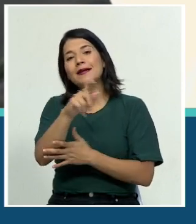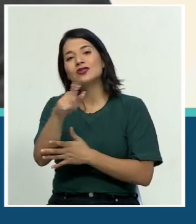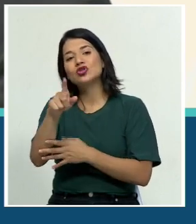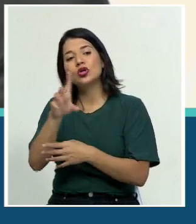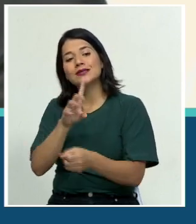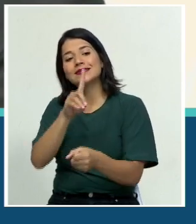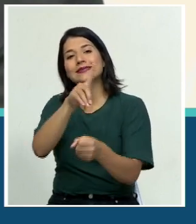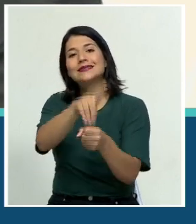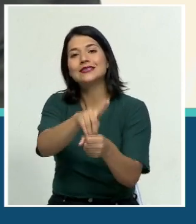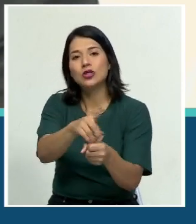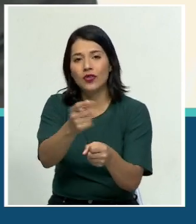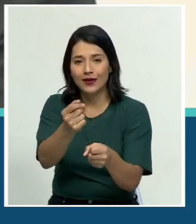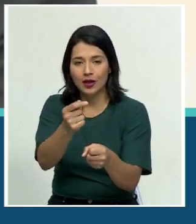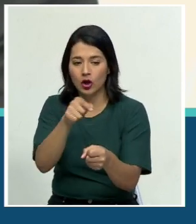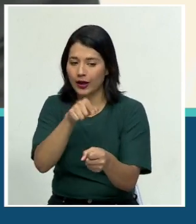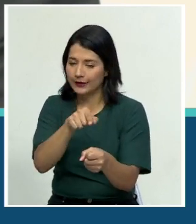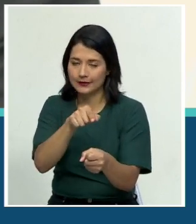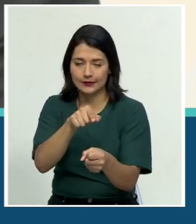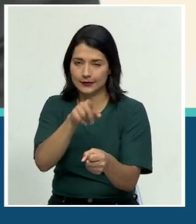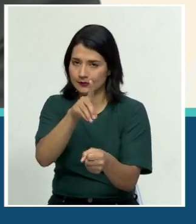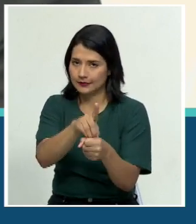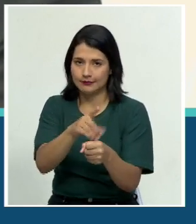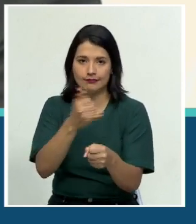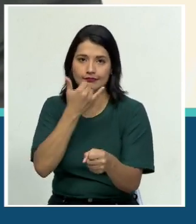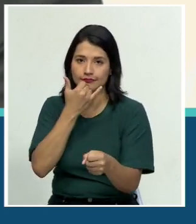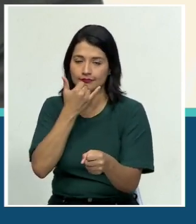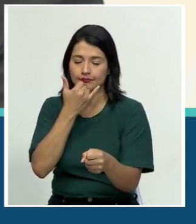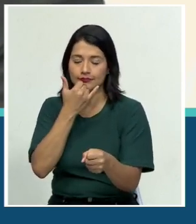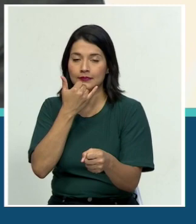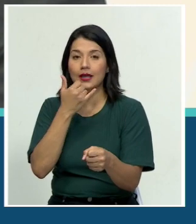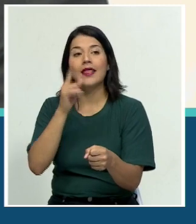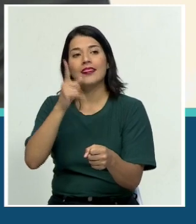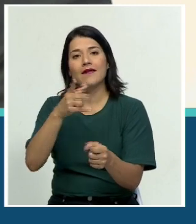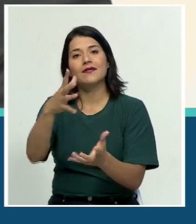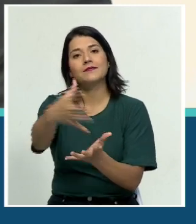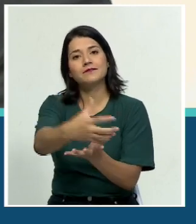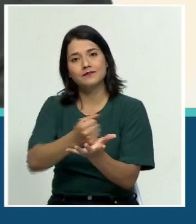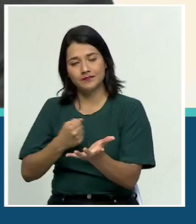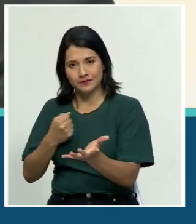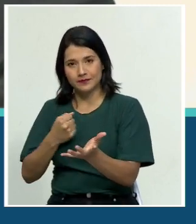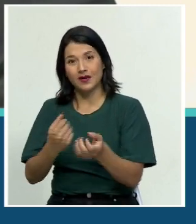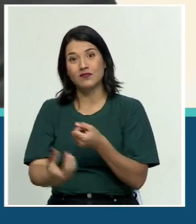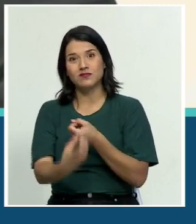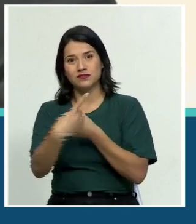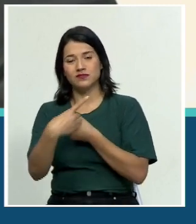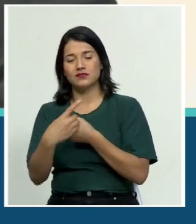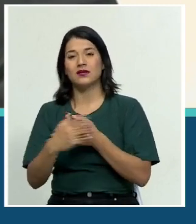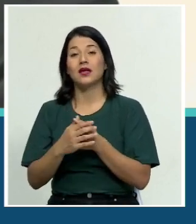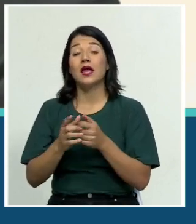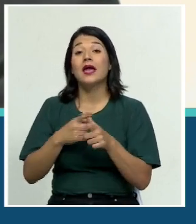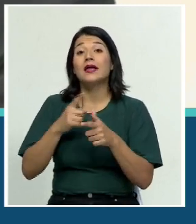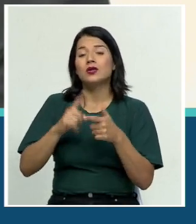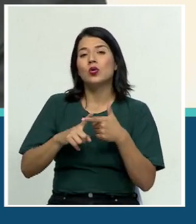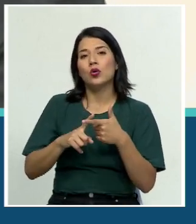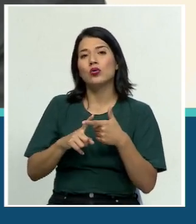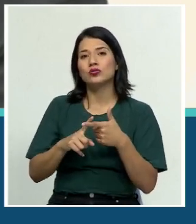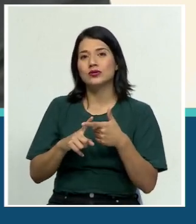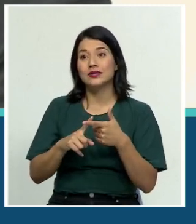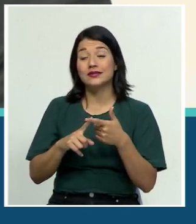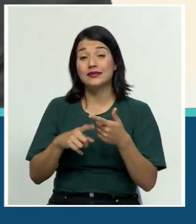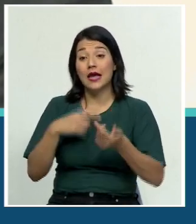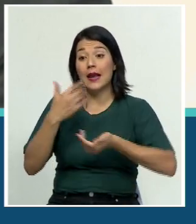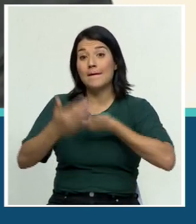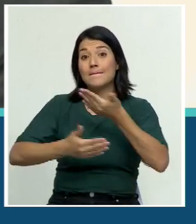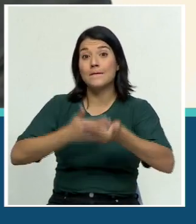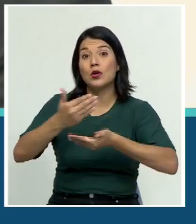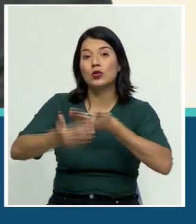mal cancelado. De esos, el decreto que se mencionó, que se estableció para esta recuperación, tiene varios filtros que primero